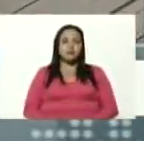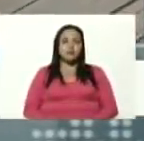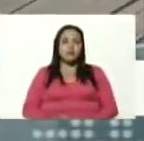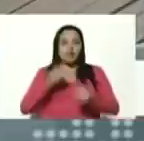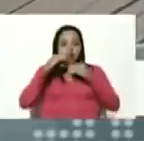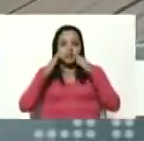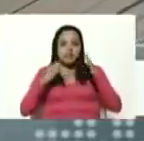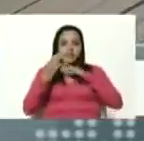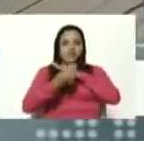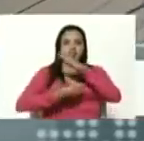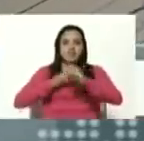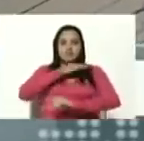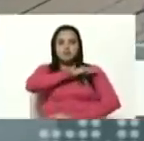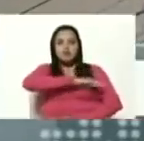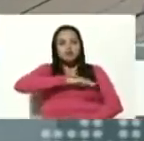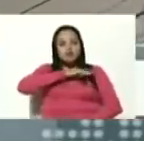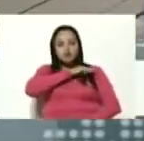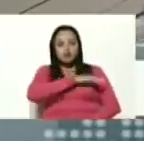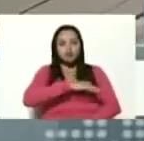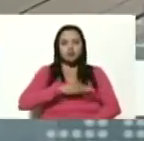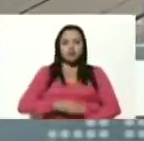la base de misión.